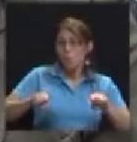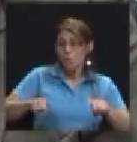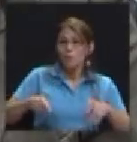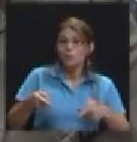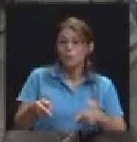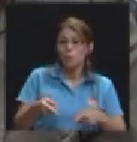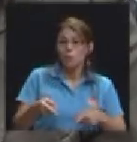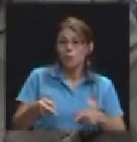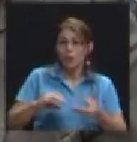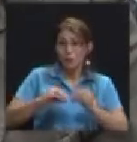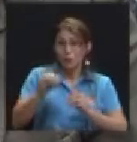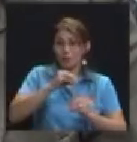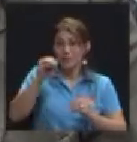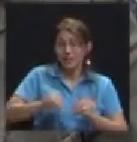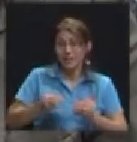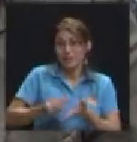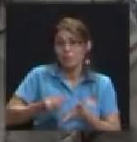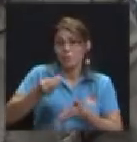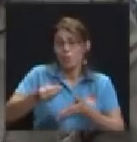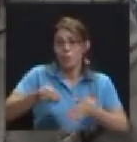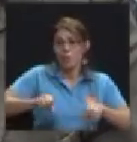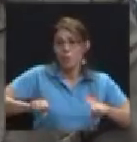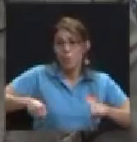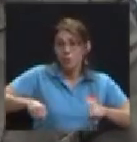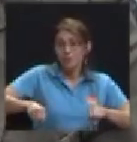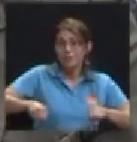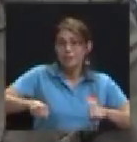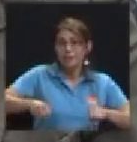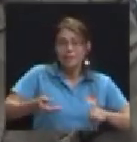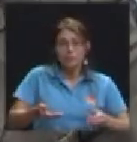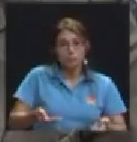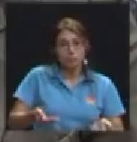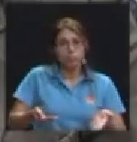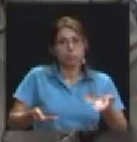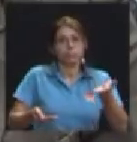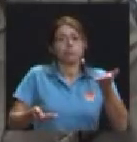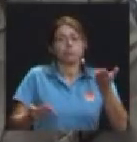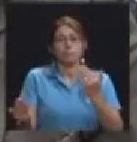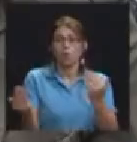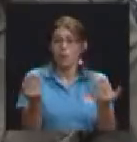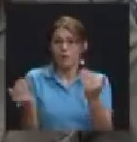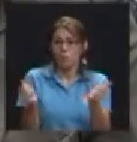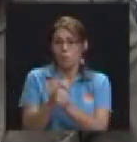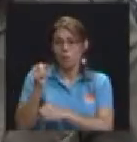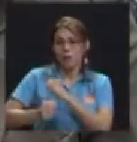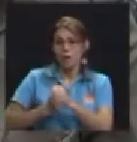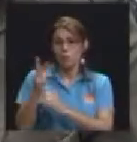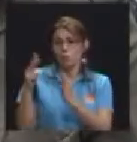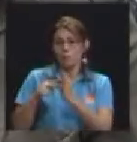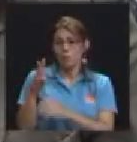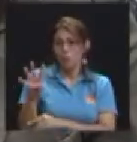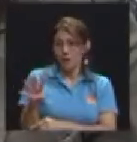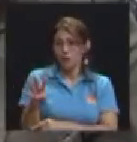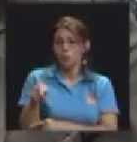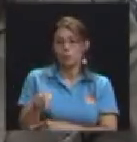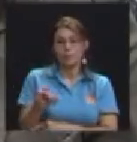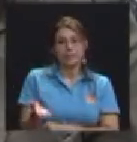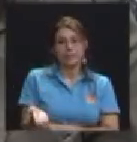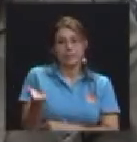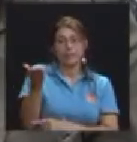de compra de motocicletas. Comparado con el 2004 creció bastante, ¿verdad? En ese gasto.